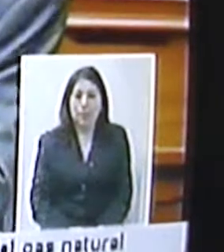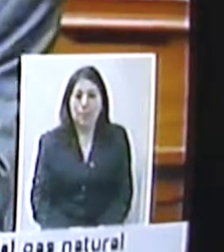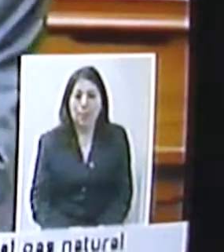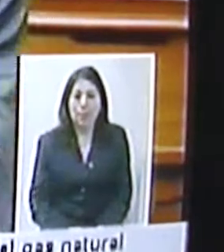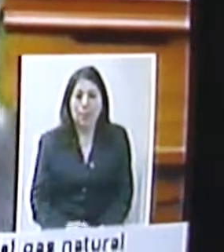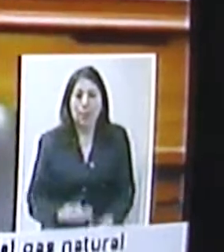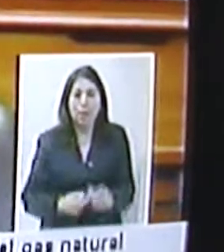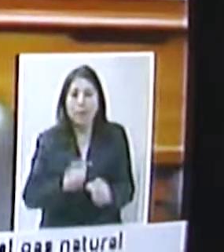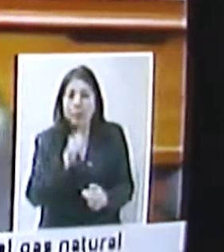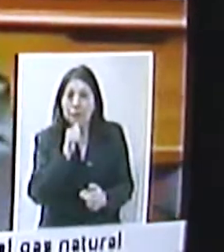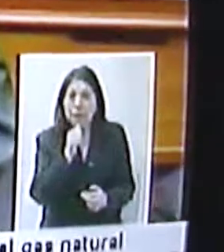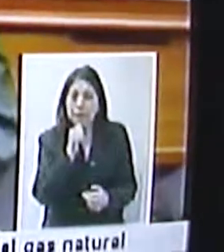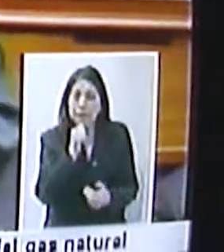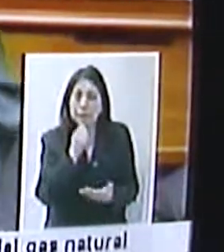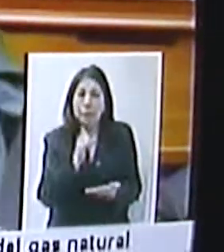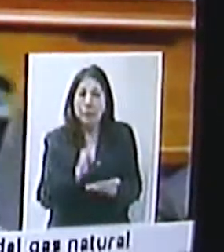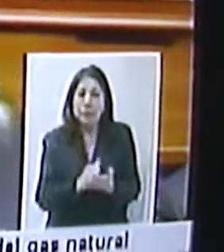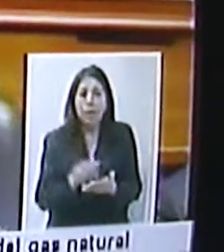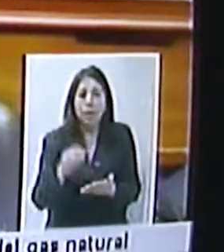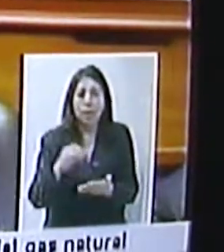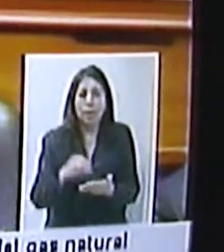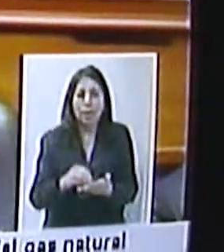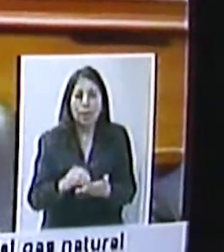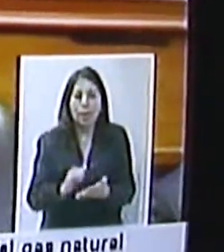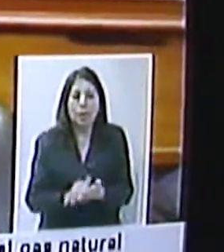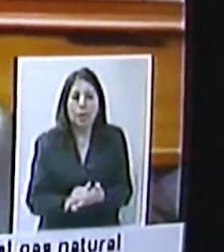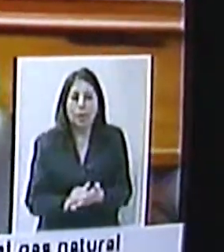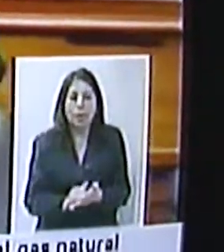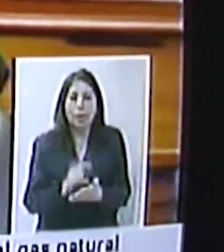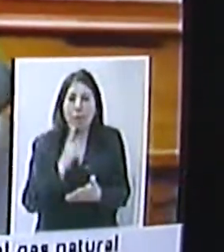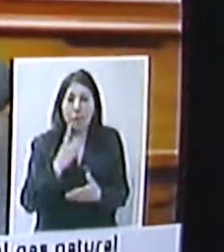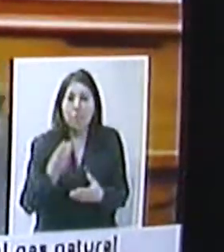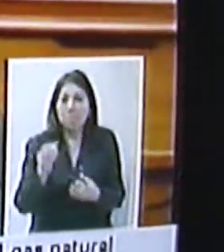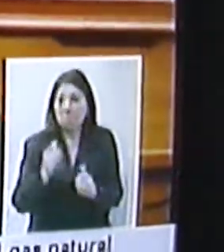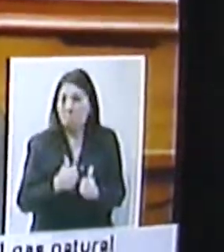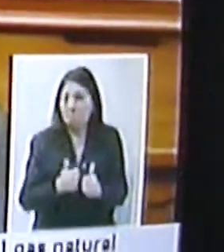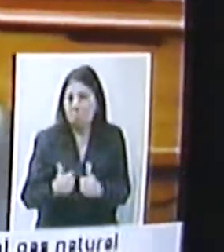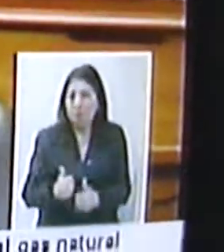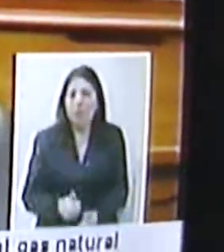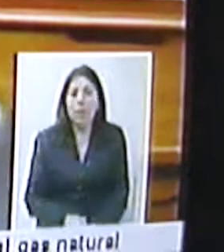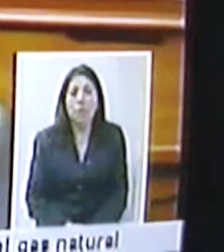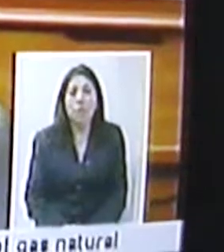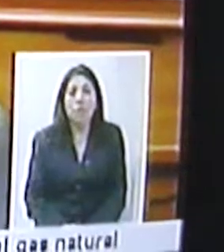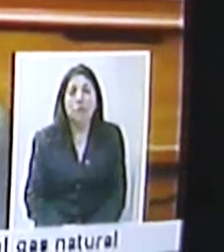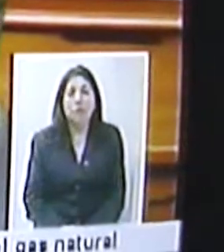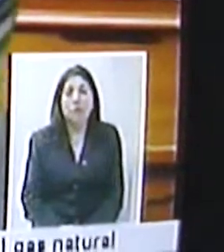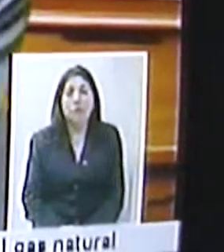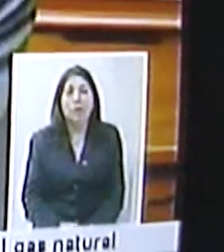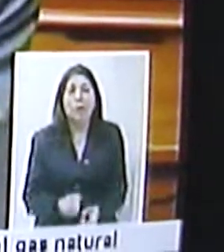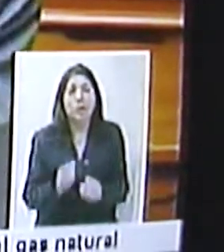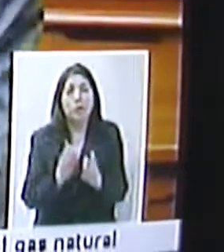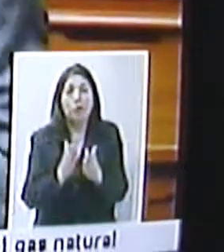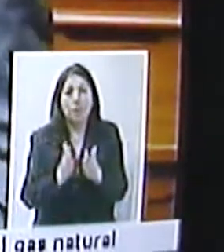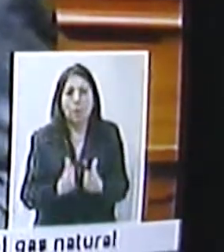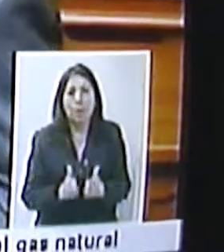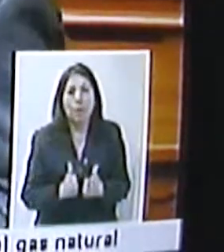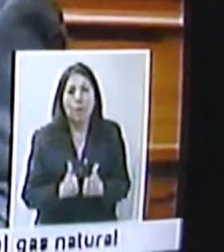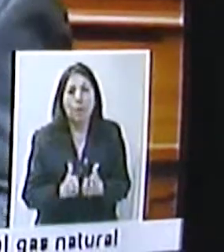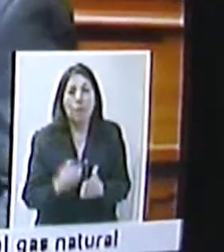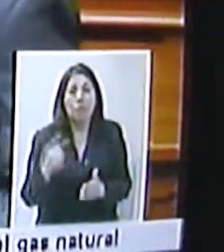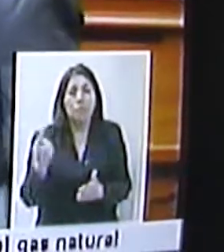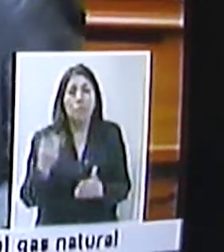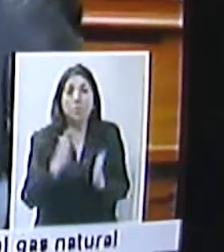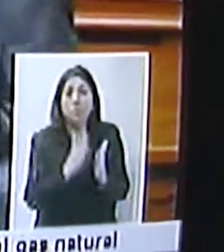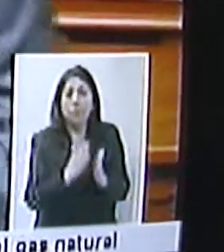de reservas probadas y consiguientemente creo que es coherente, creo que es correcto que la